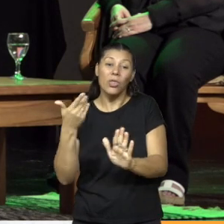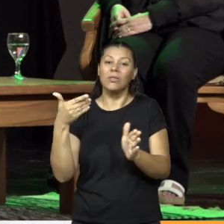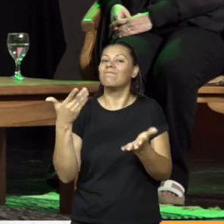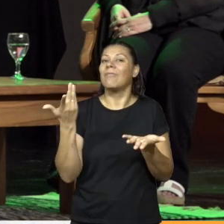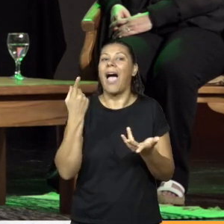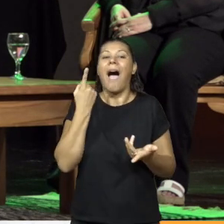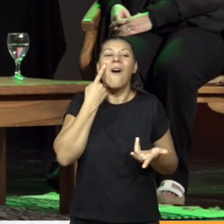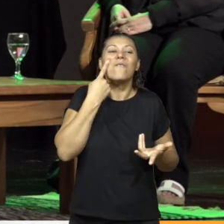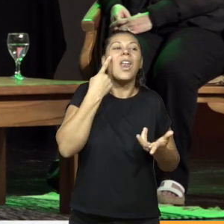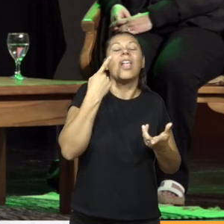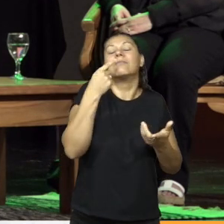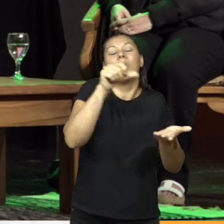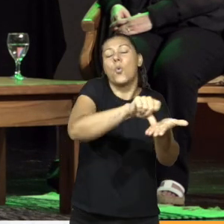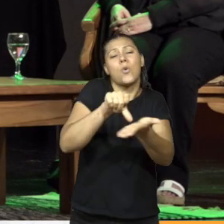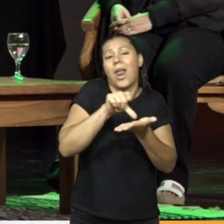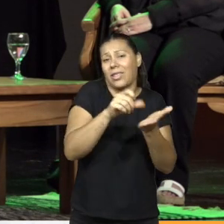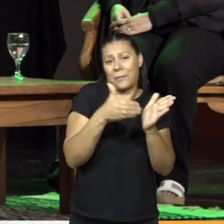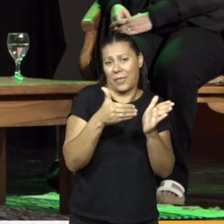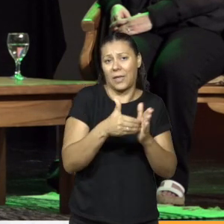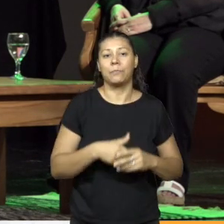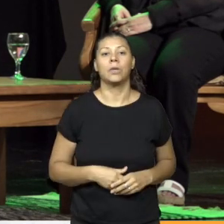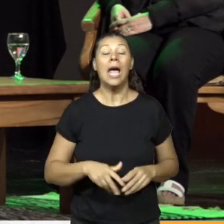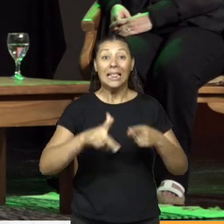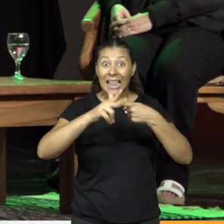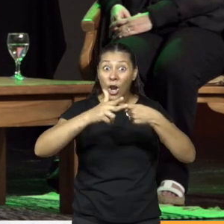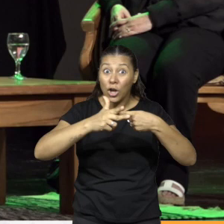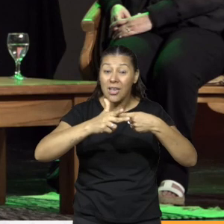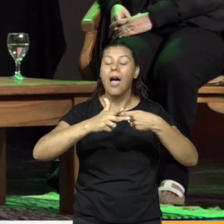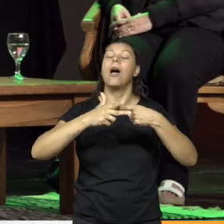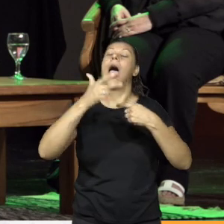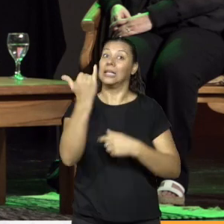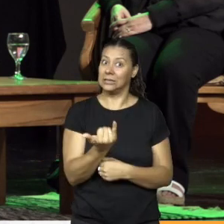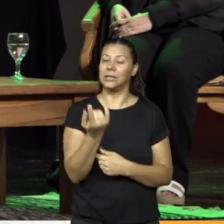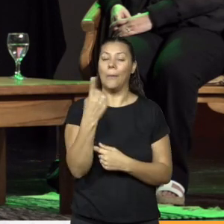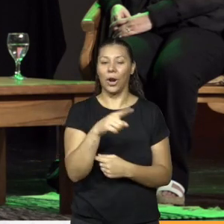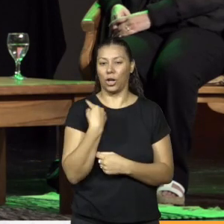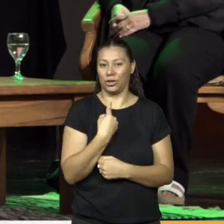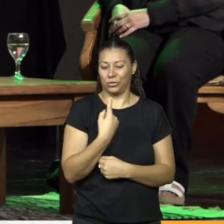Para nuestros costos como Estado no los podemos pagar.